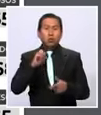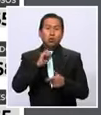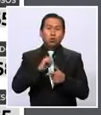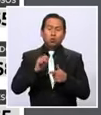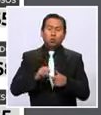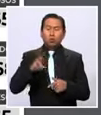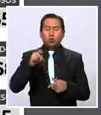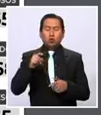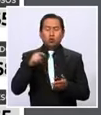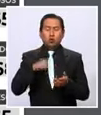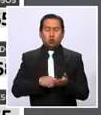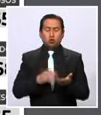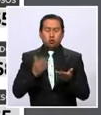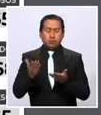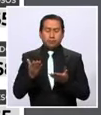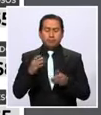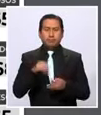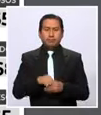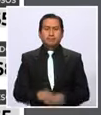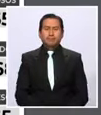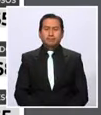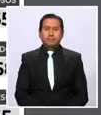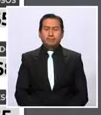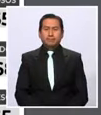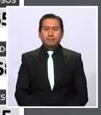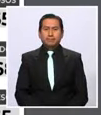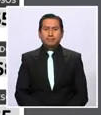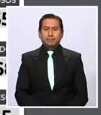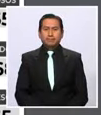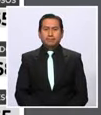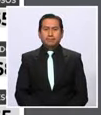descartados por el laboratorio